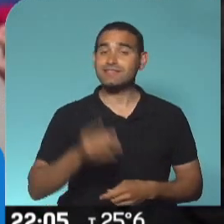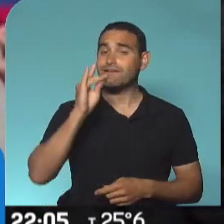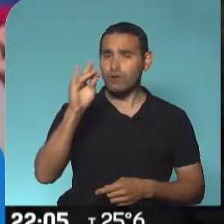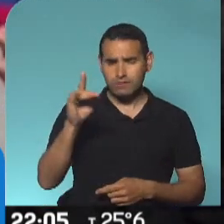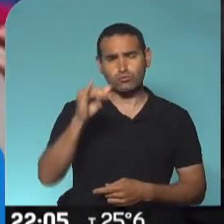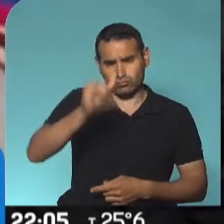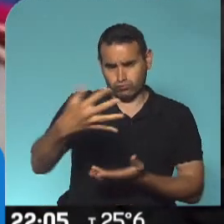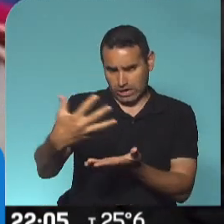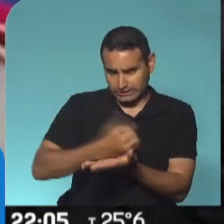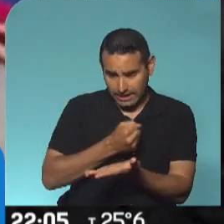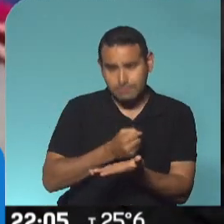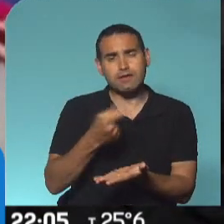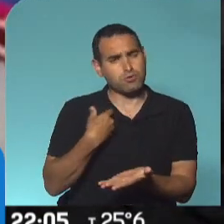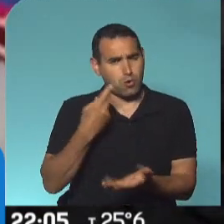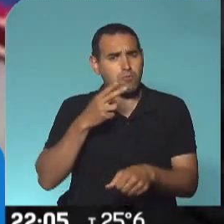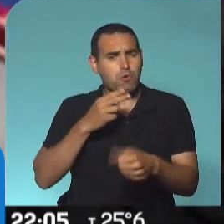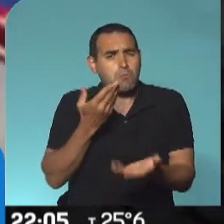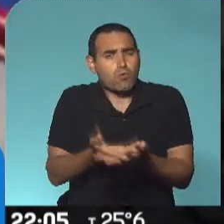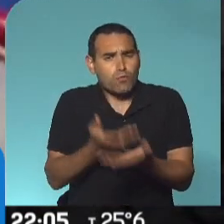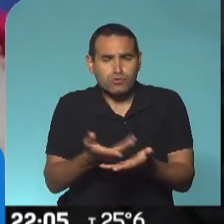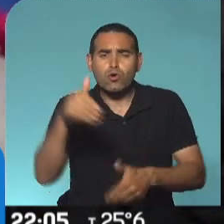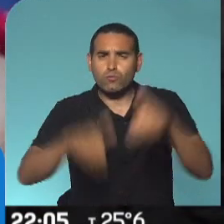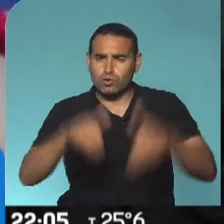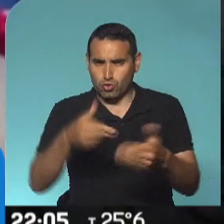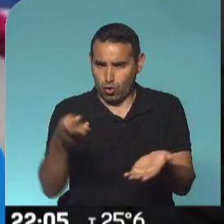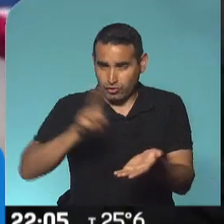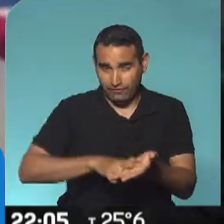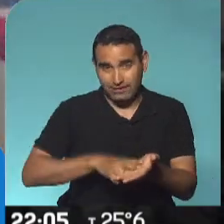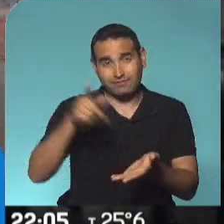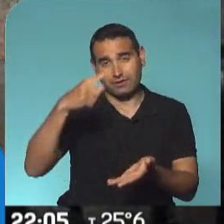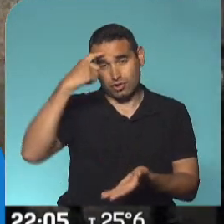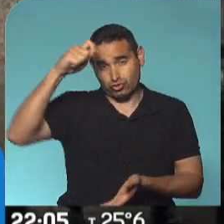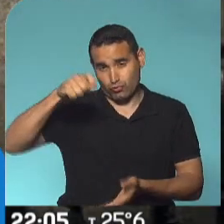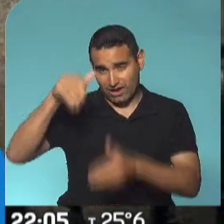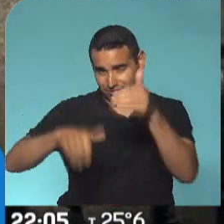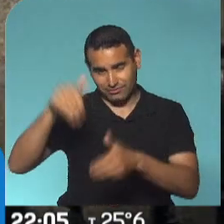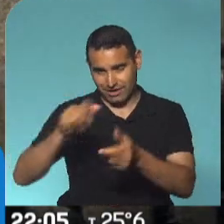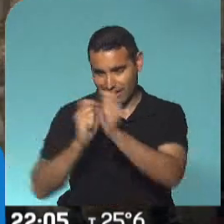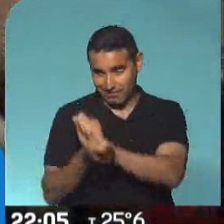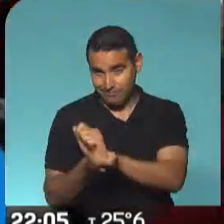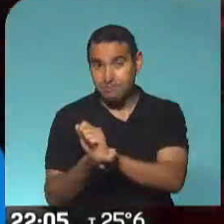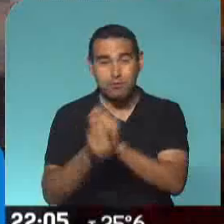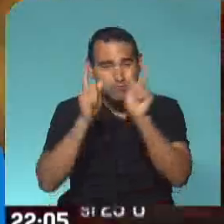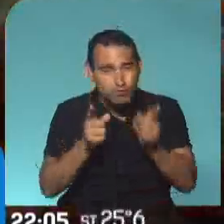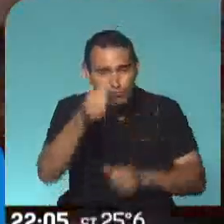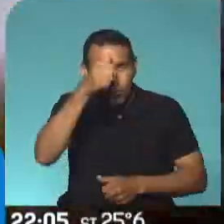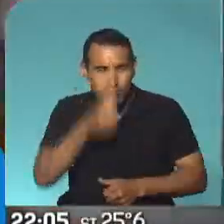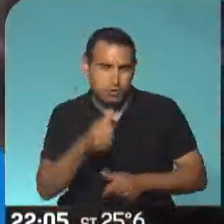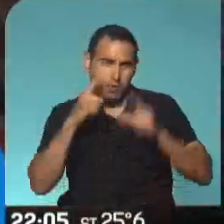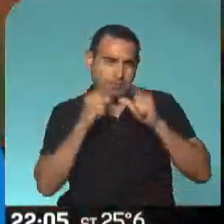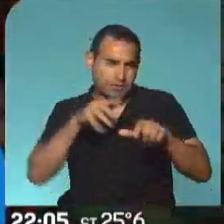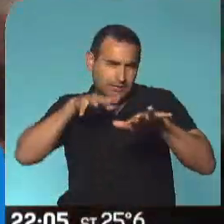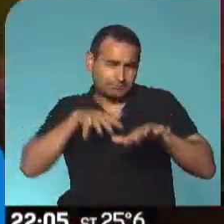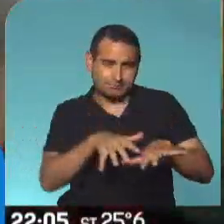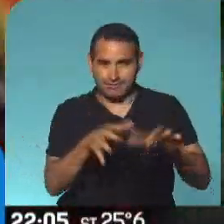aceptó este dictamen y propuso nuevos comicios y el reemplazo del Tribunal Electoral. Pero el mismo domingo, a un escenario de protestas